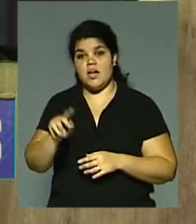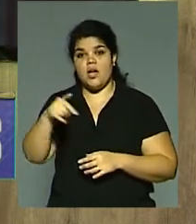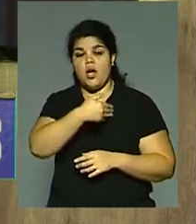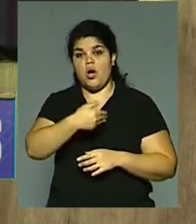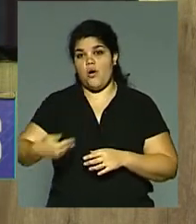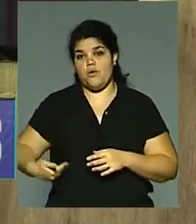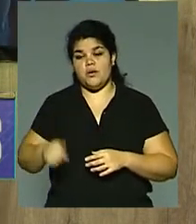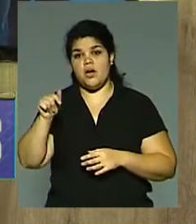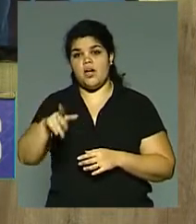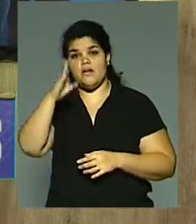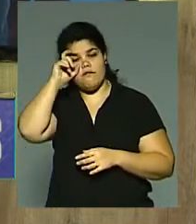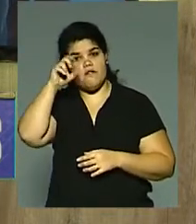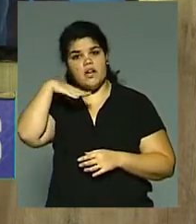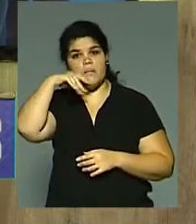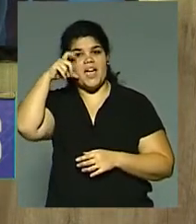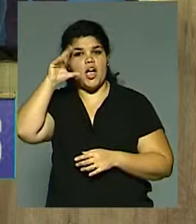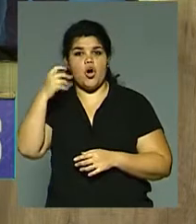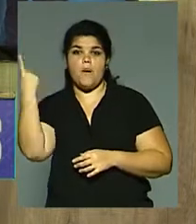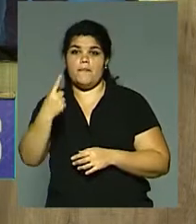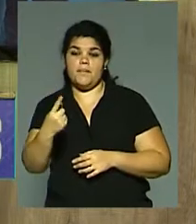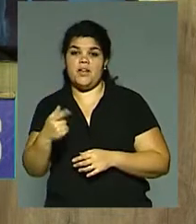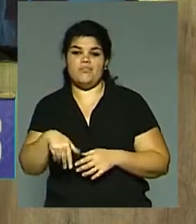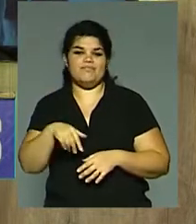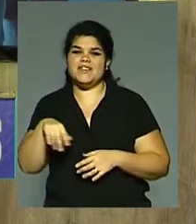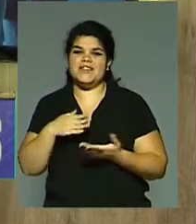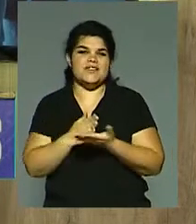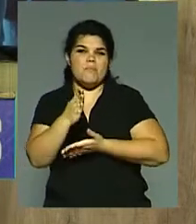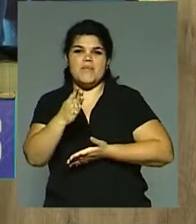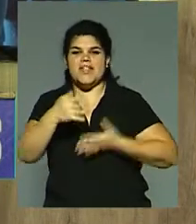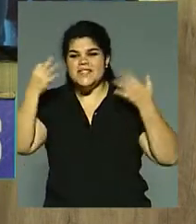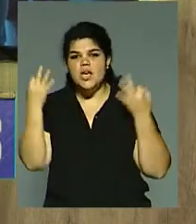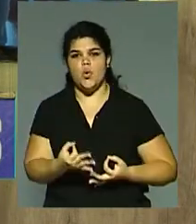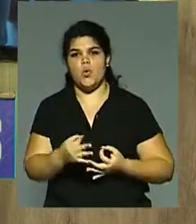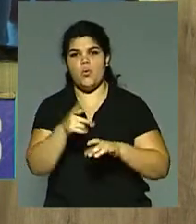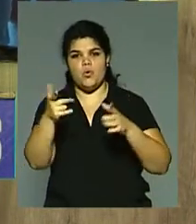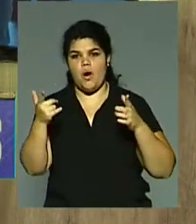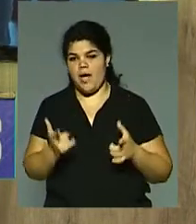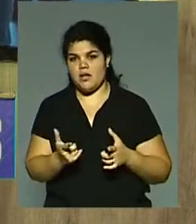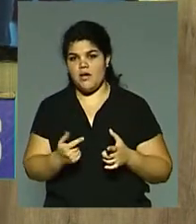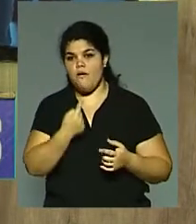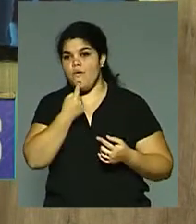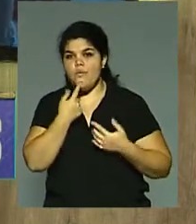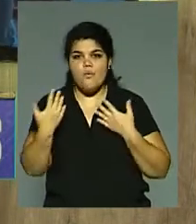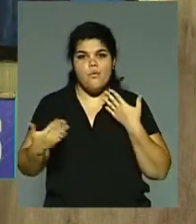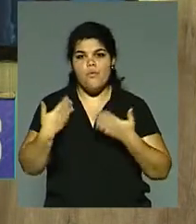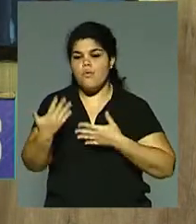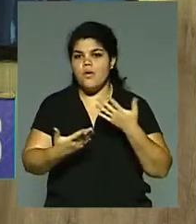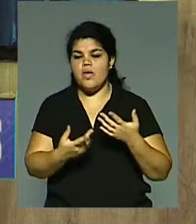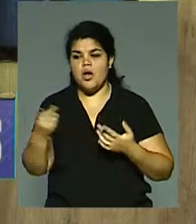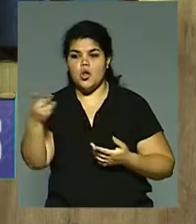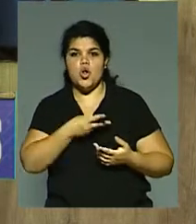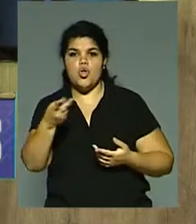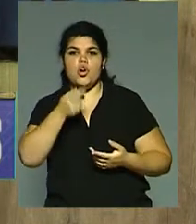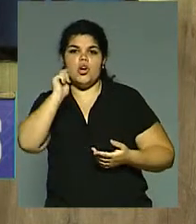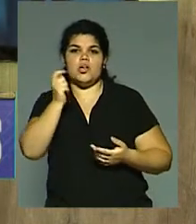todas son especulaciones y todo en el plano hipotético. Claro. Recordemos que todavía ninguno de los dos, ni Bermejo ni Sagasti, han anunciado